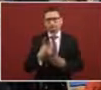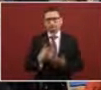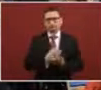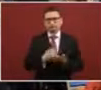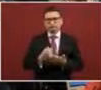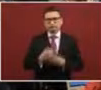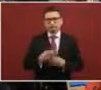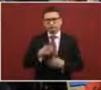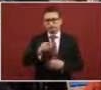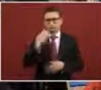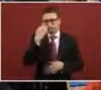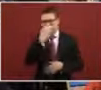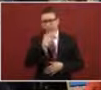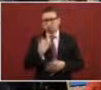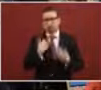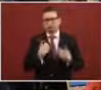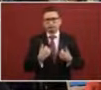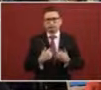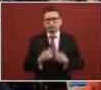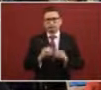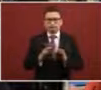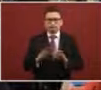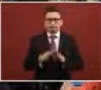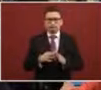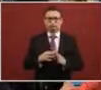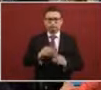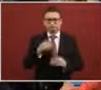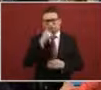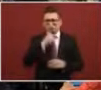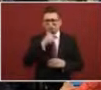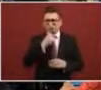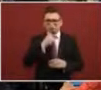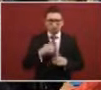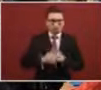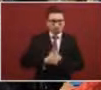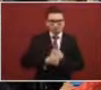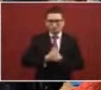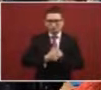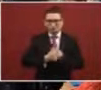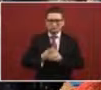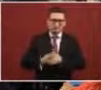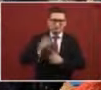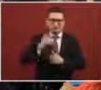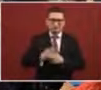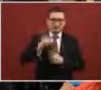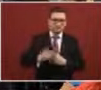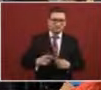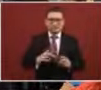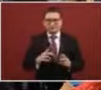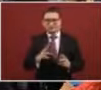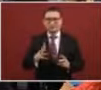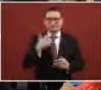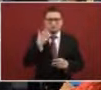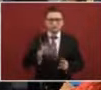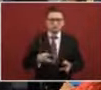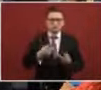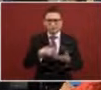puedan observar que hubo una fuerte puja, una gran competencia debido a la gran participación de la